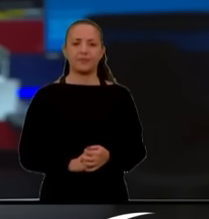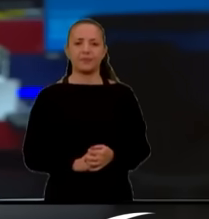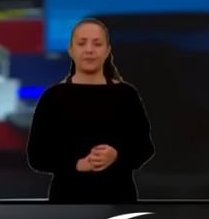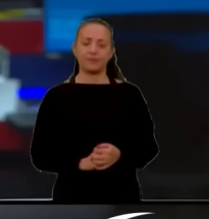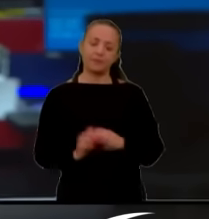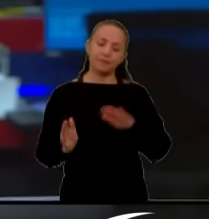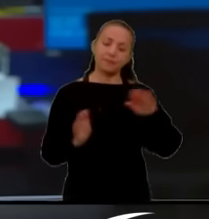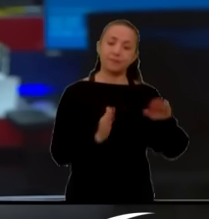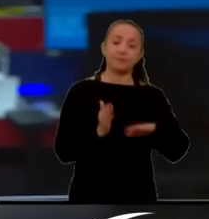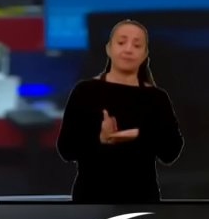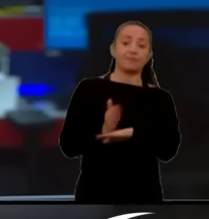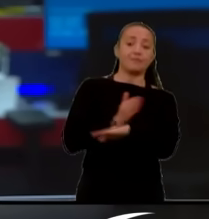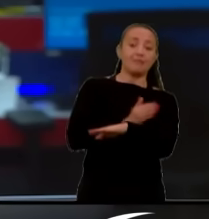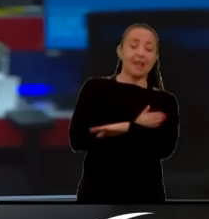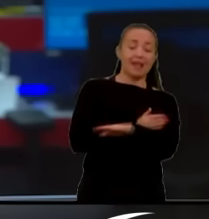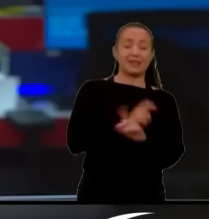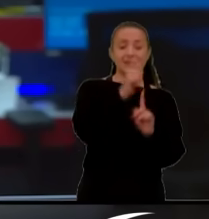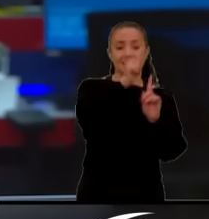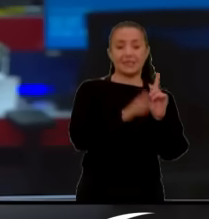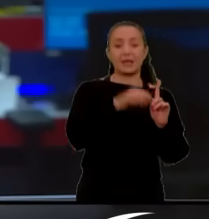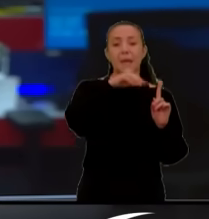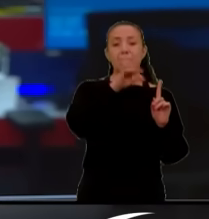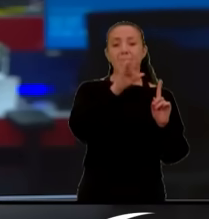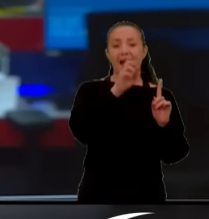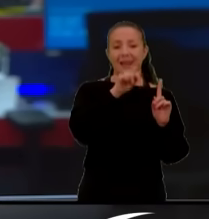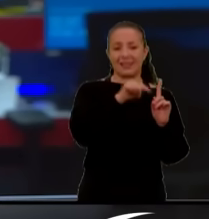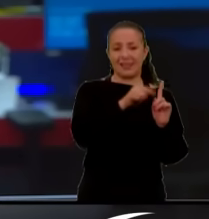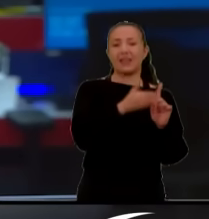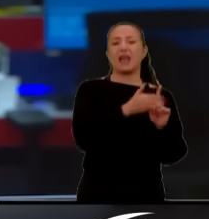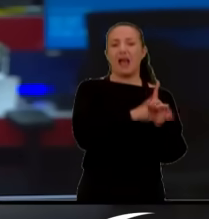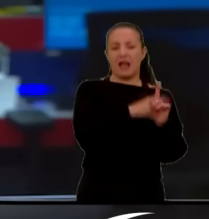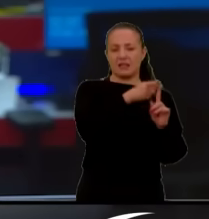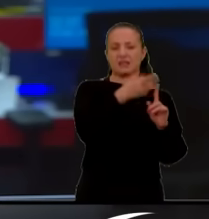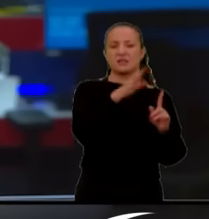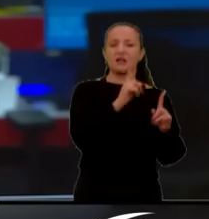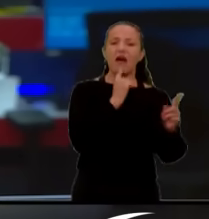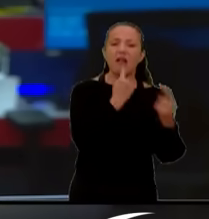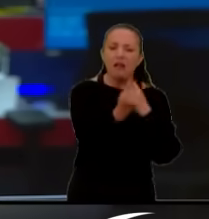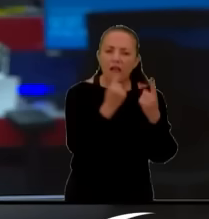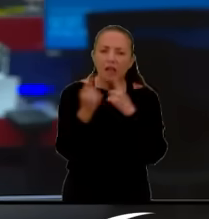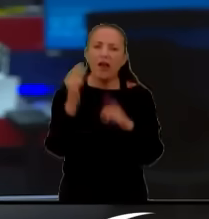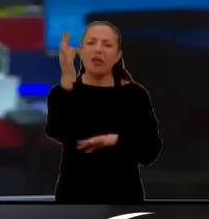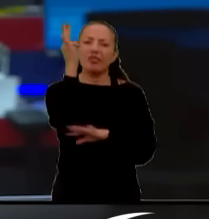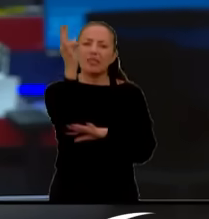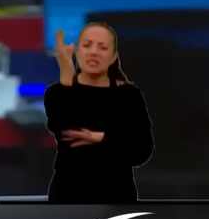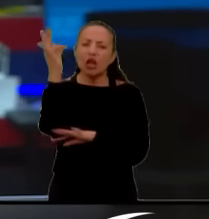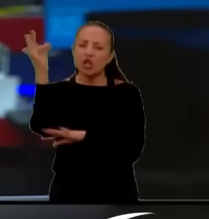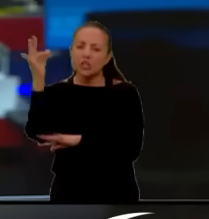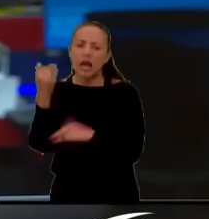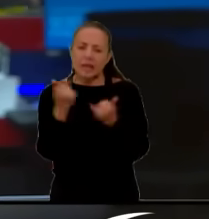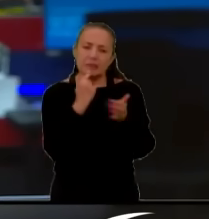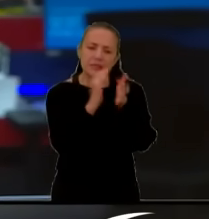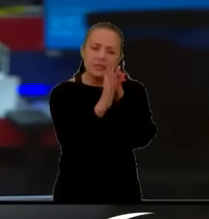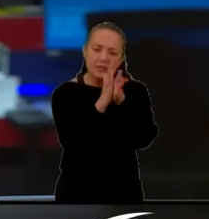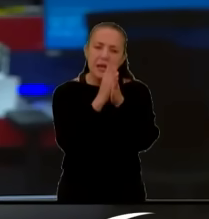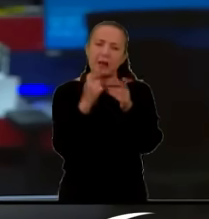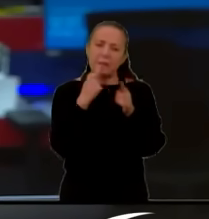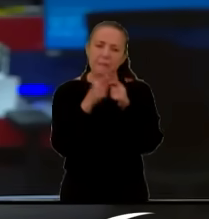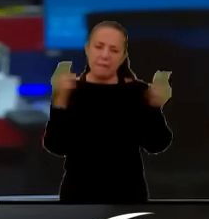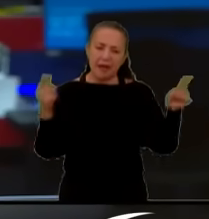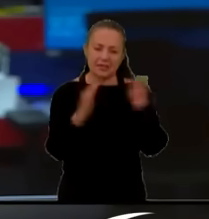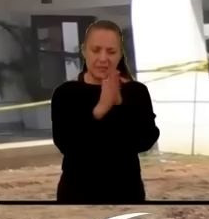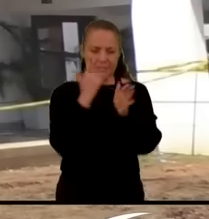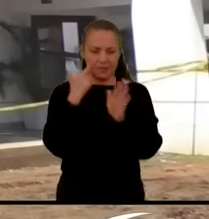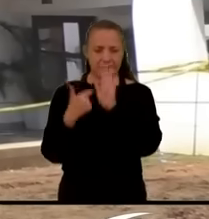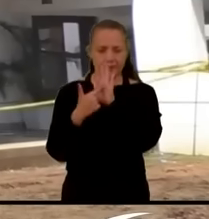Más temprano, nuestro compañero Martín Mendoza justamente habló con los testigos de lo ocurrido y en el siguiente informe nos cuenta más de estos relatos.